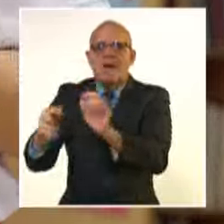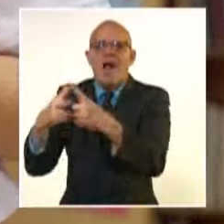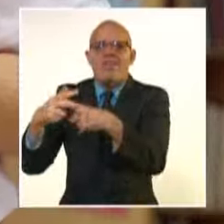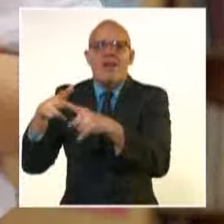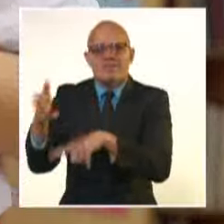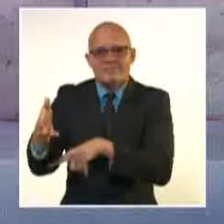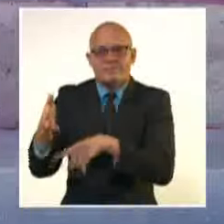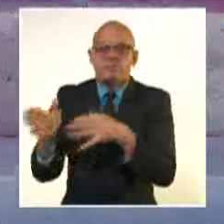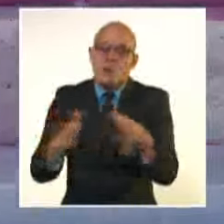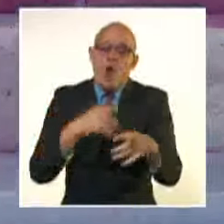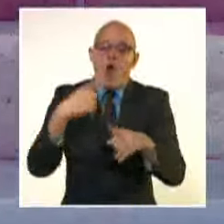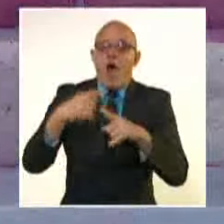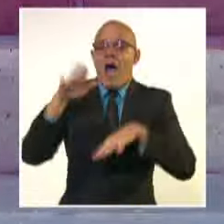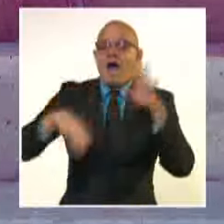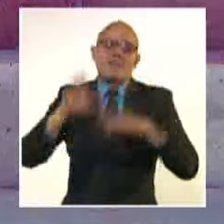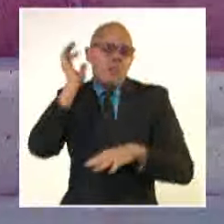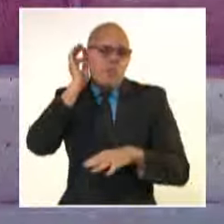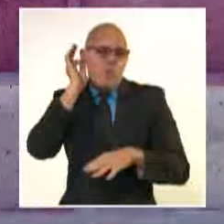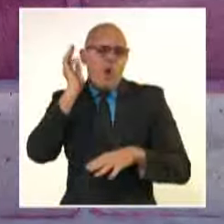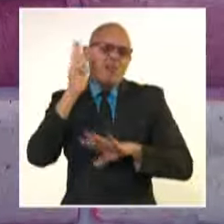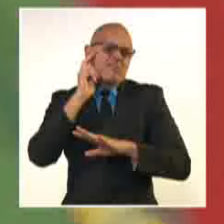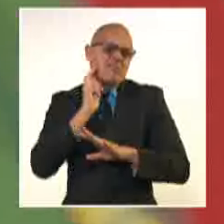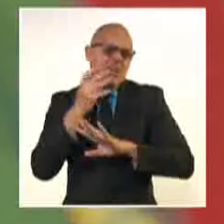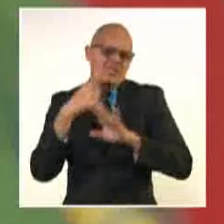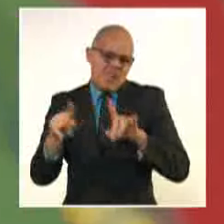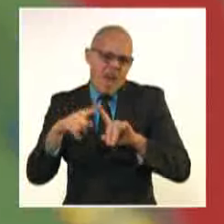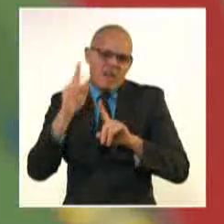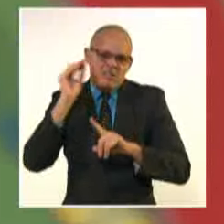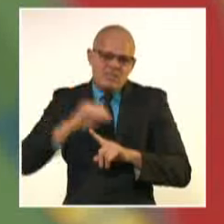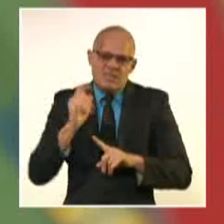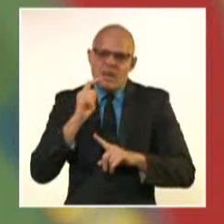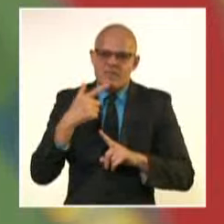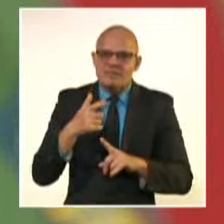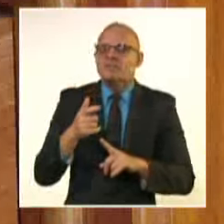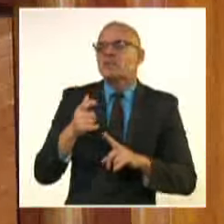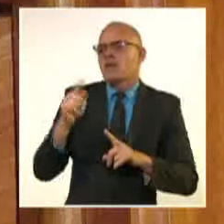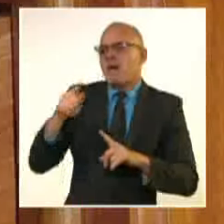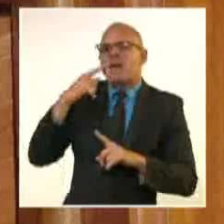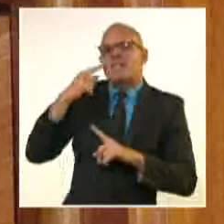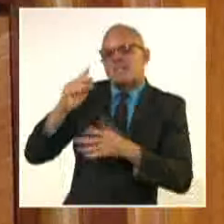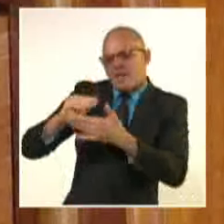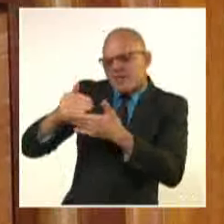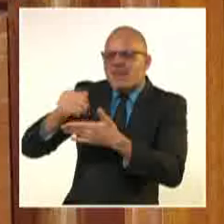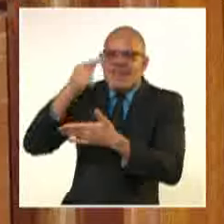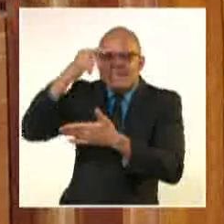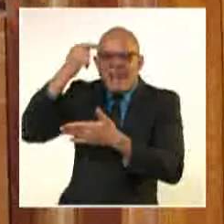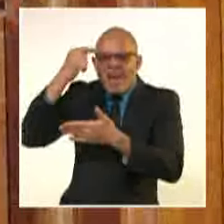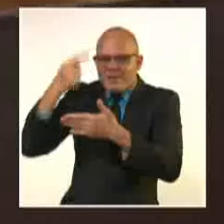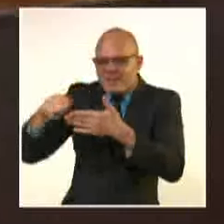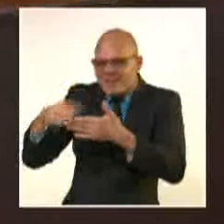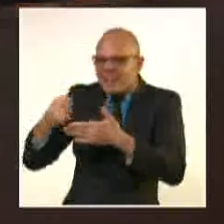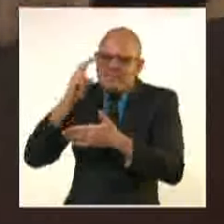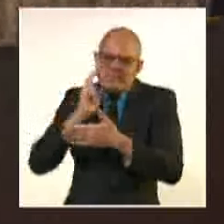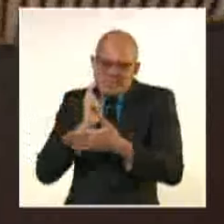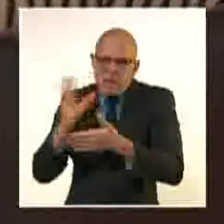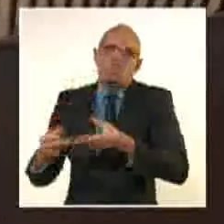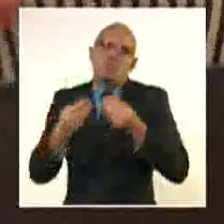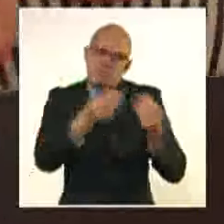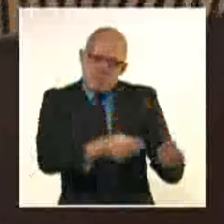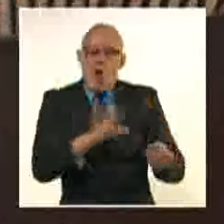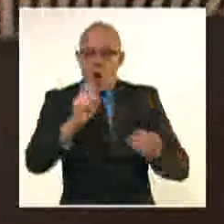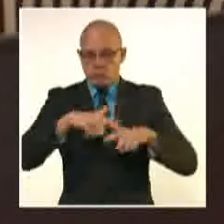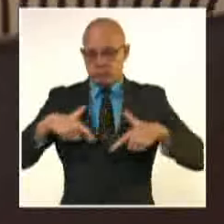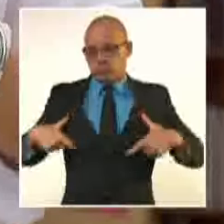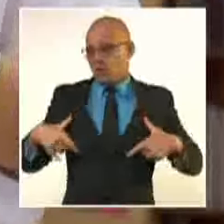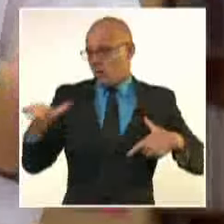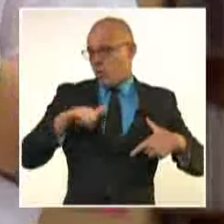recibimos maquillaje que utiliza una artista cubana, Gabriela Reina, en su arte. Y además recibimos ajustadores en desuso que